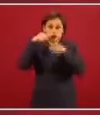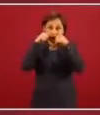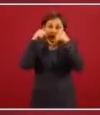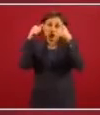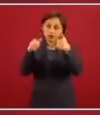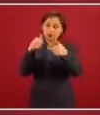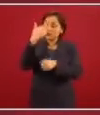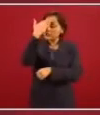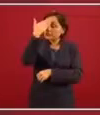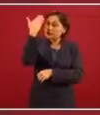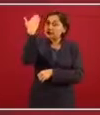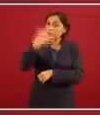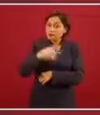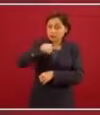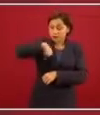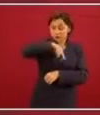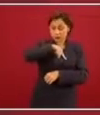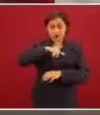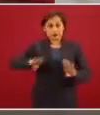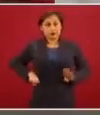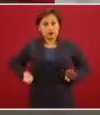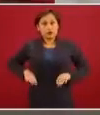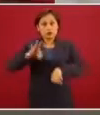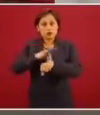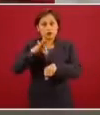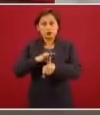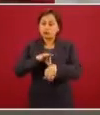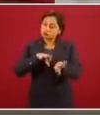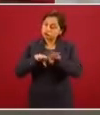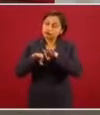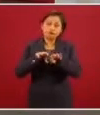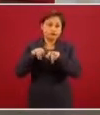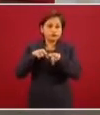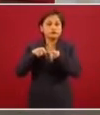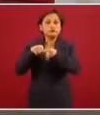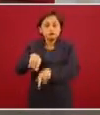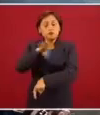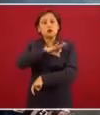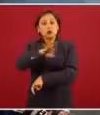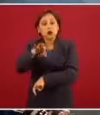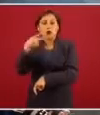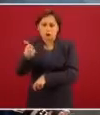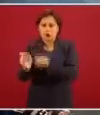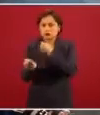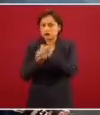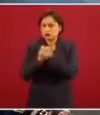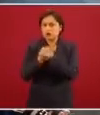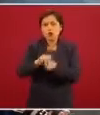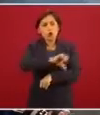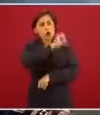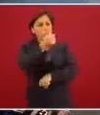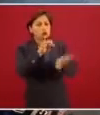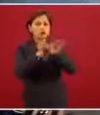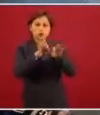que tiene nuestra profesión, se pueda ejercer la profesión, entre otras muchas. También las profesiones de gobierno, obviamente,